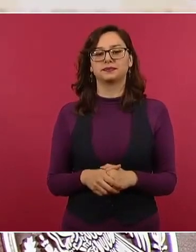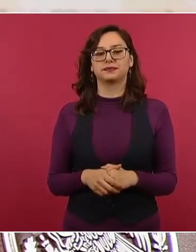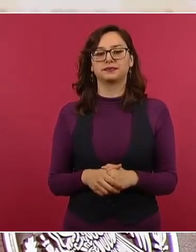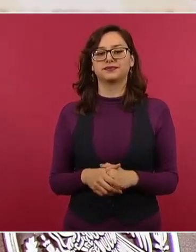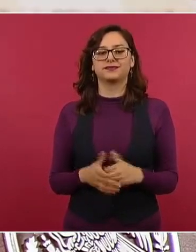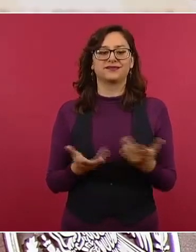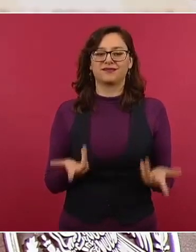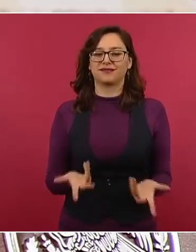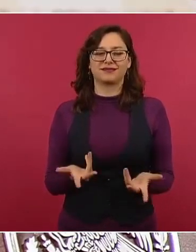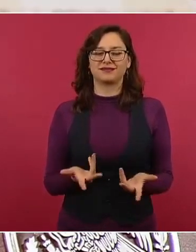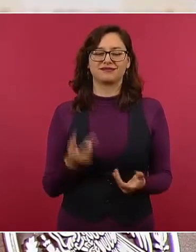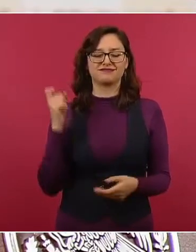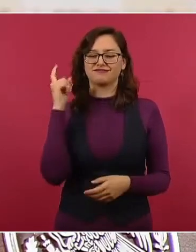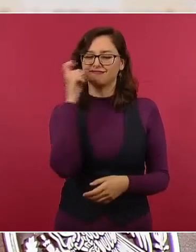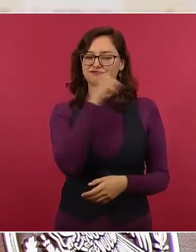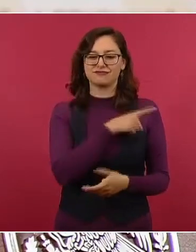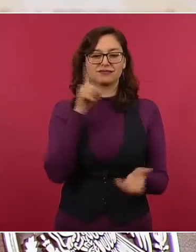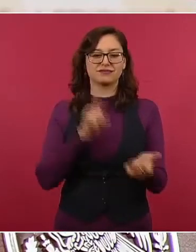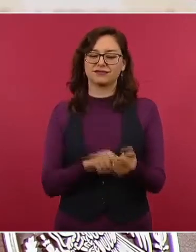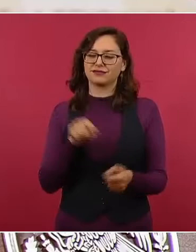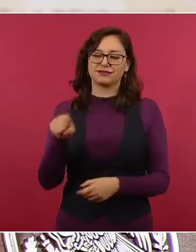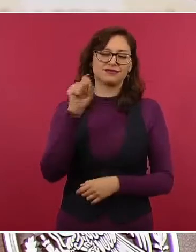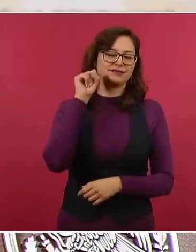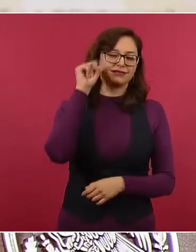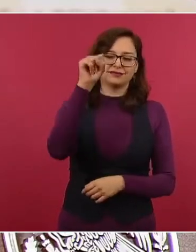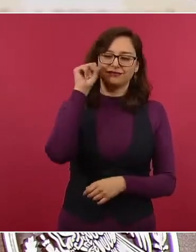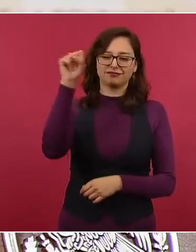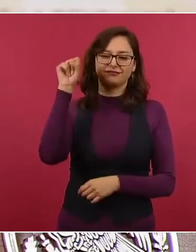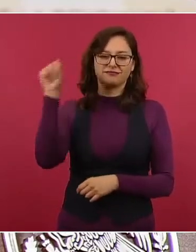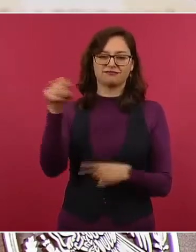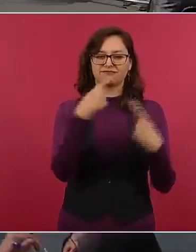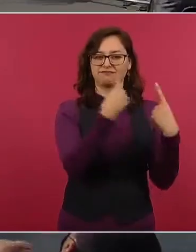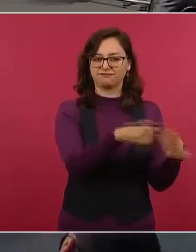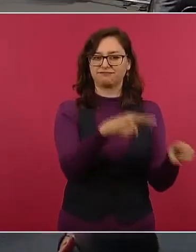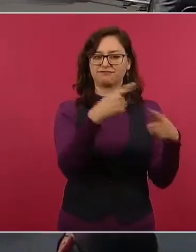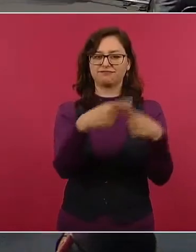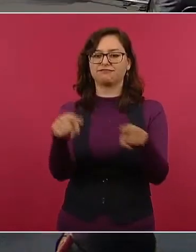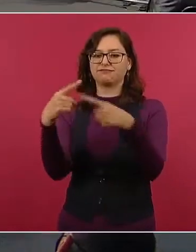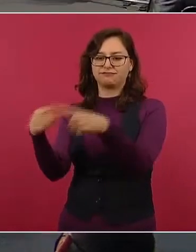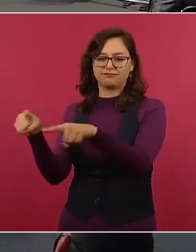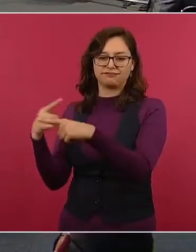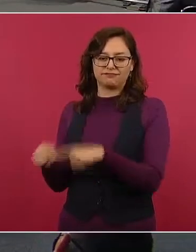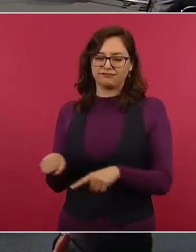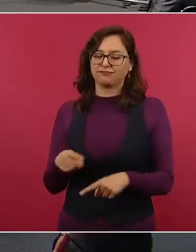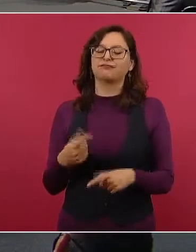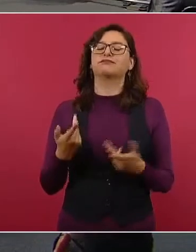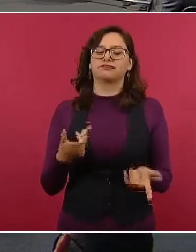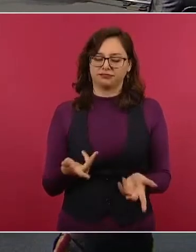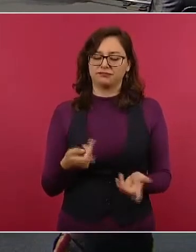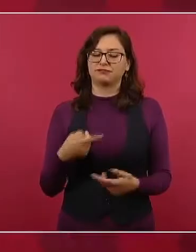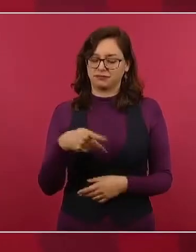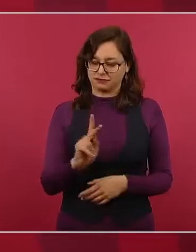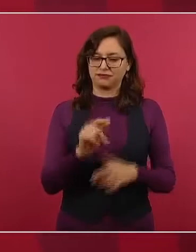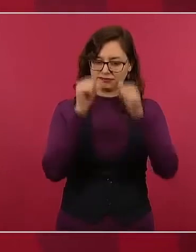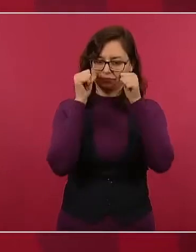son varios sindicatos, Sí, ¿sí? Los que están participando, pero de todas formas que